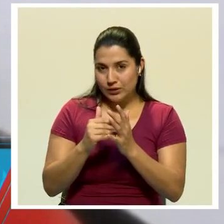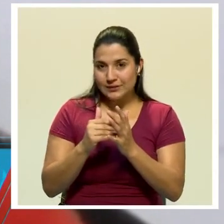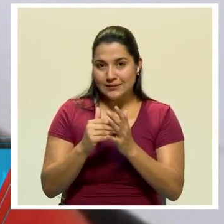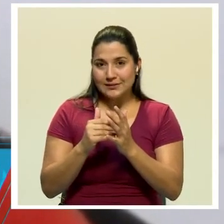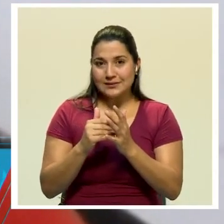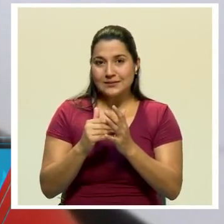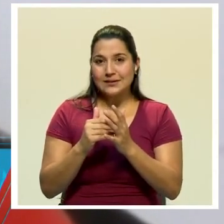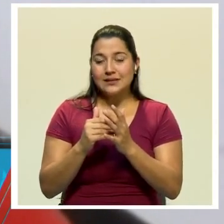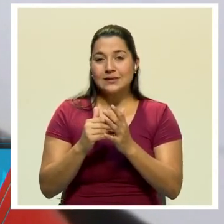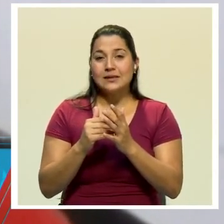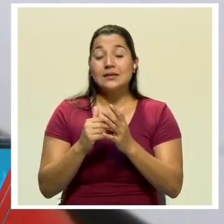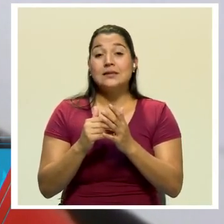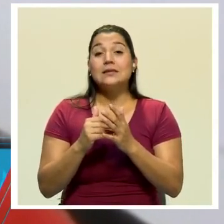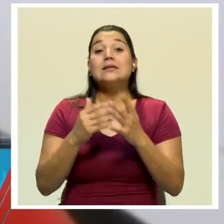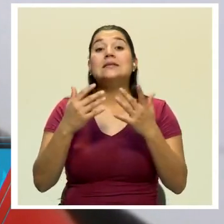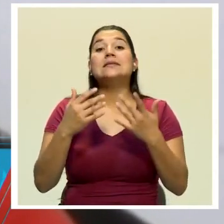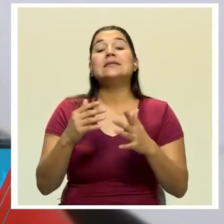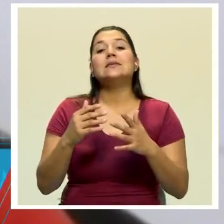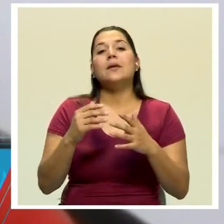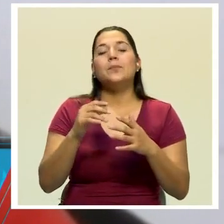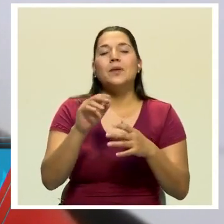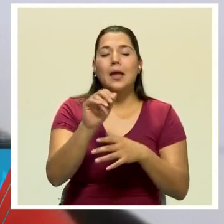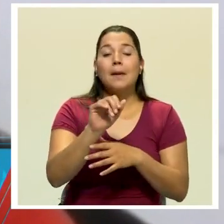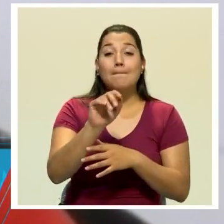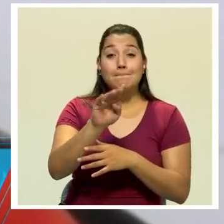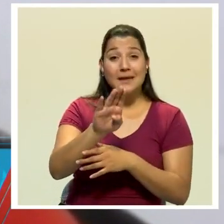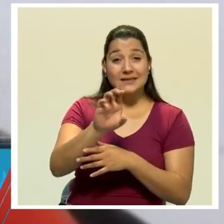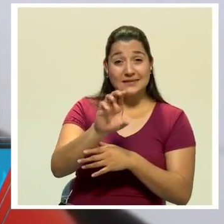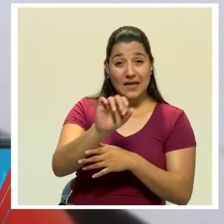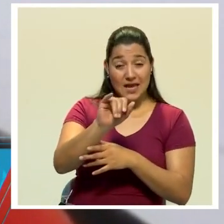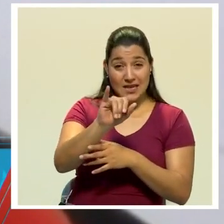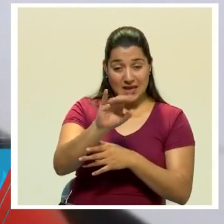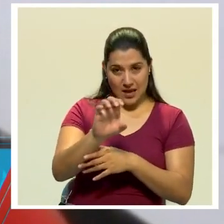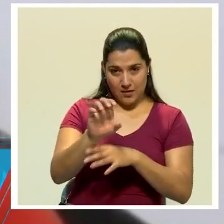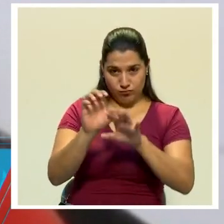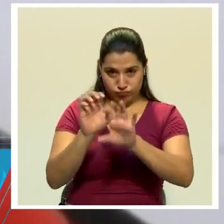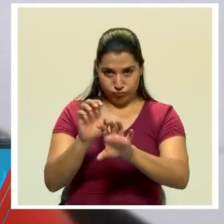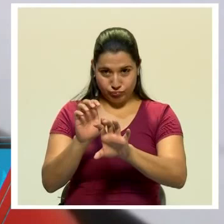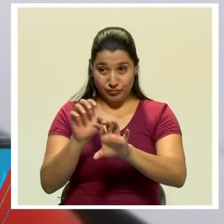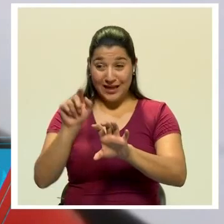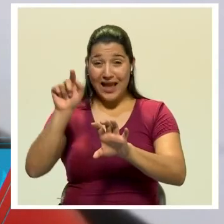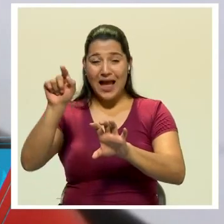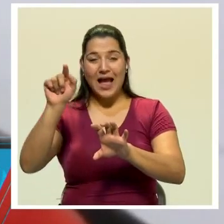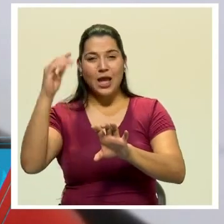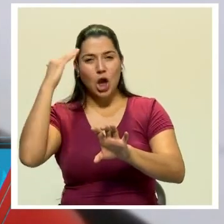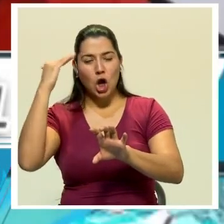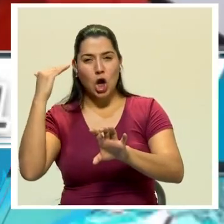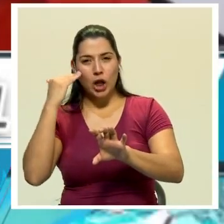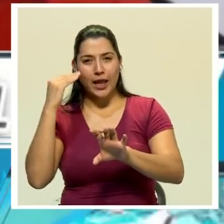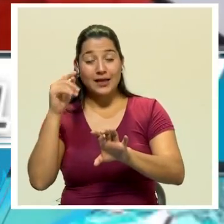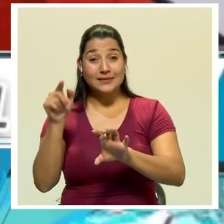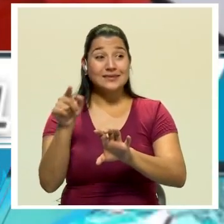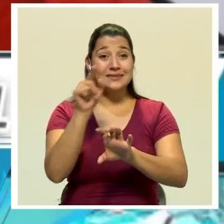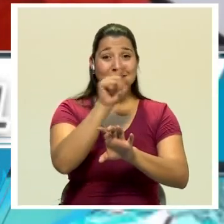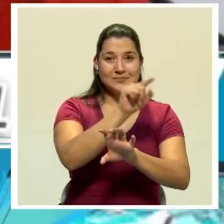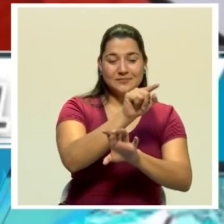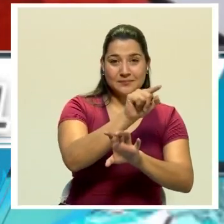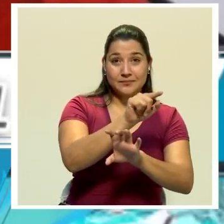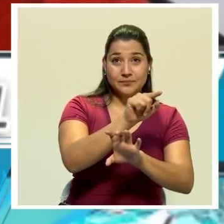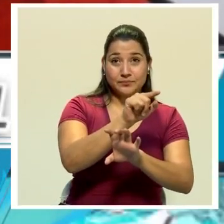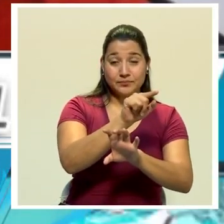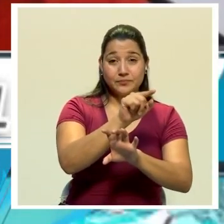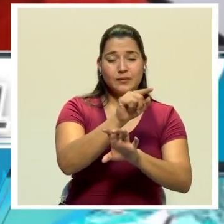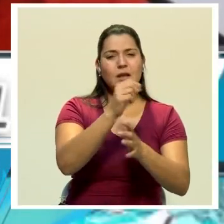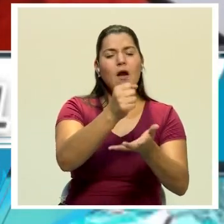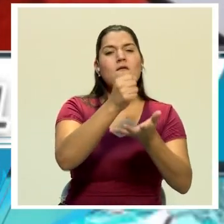le solicitó que 200 de esos 400 millones sean para financiar el tren eléctrico costarricense. Eso nos da una